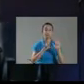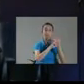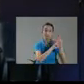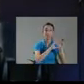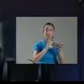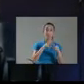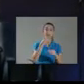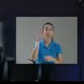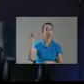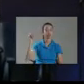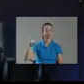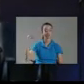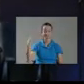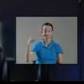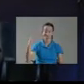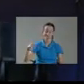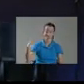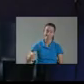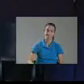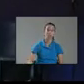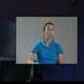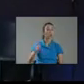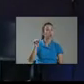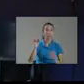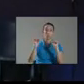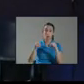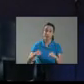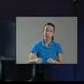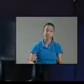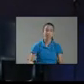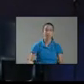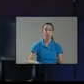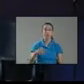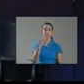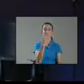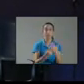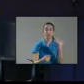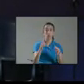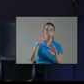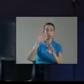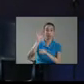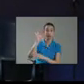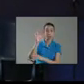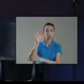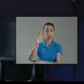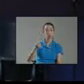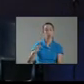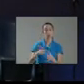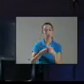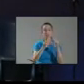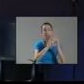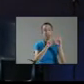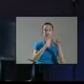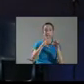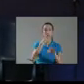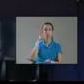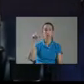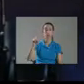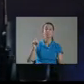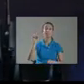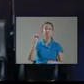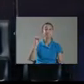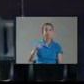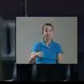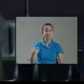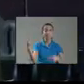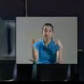porque declaraste la voz profética, porque anunciaste la voz profética, porque dijiste, yo sí quiero más. Quizá otros no entendieron, pero yo,